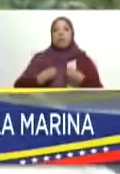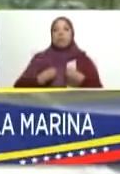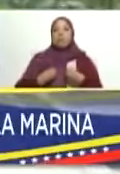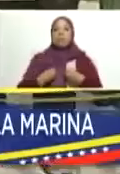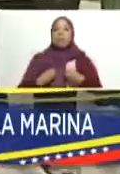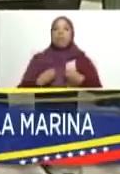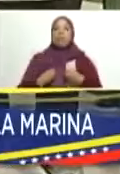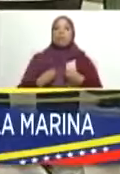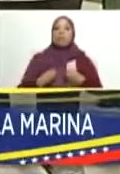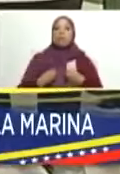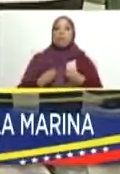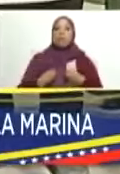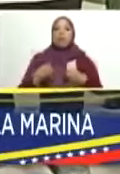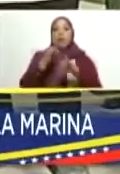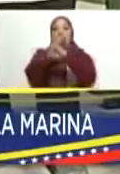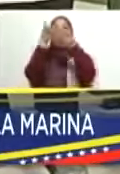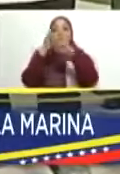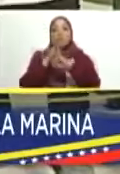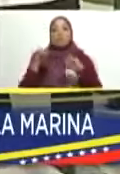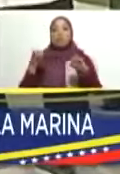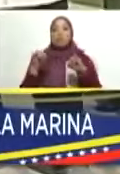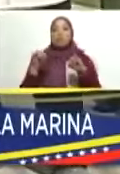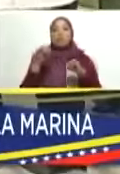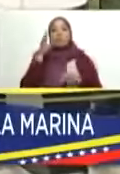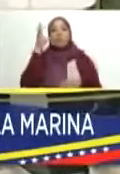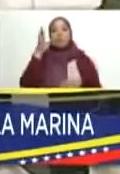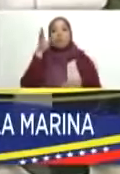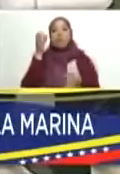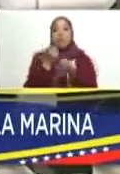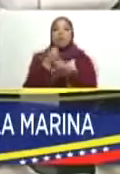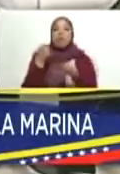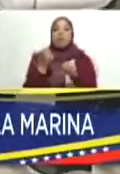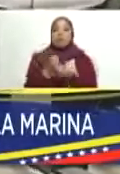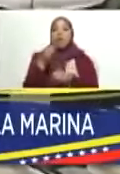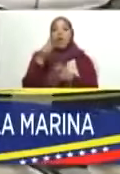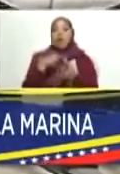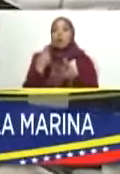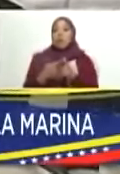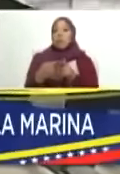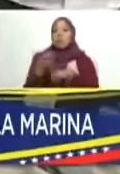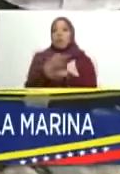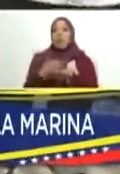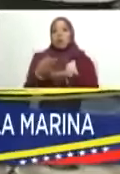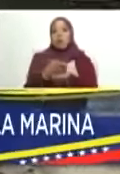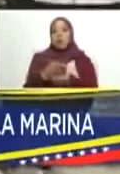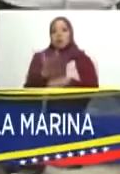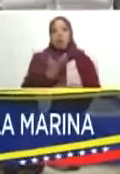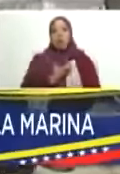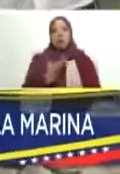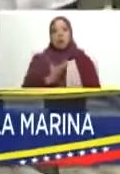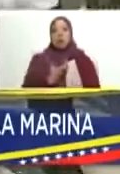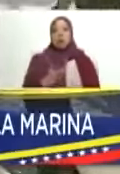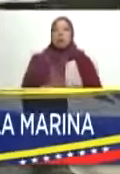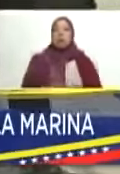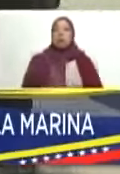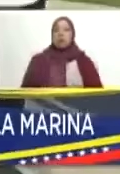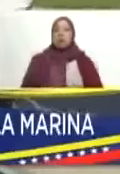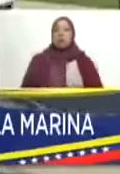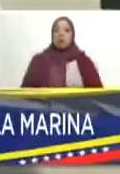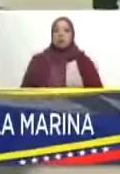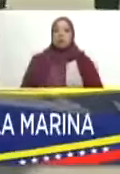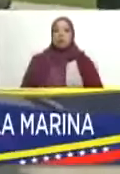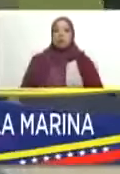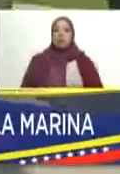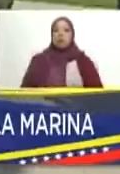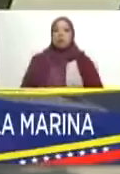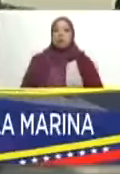viviendo de felicidad, de calidad. Vamos entonces, gobernador, alcalde, Cilita, ¿qué vamos a hacer